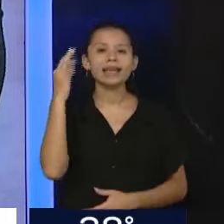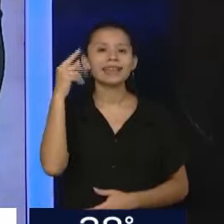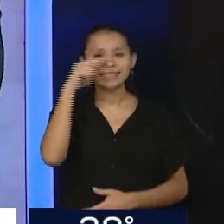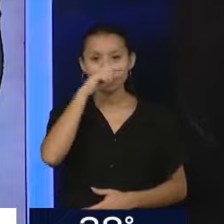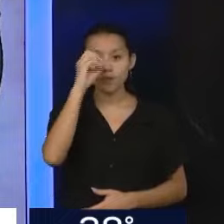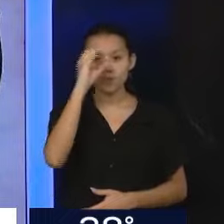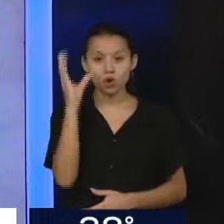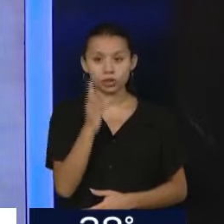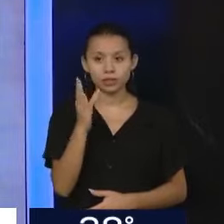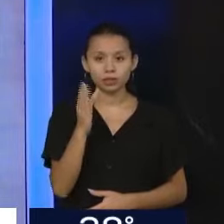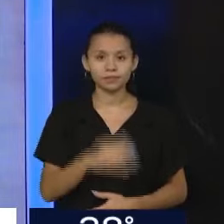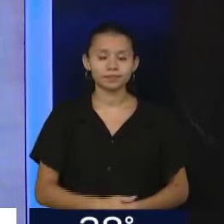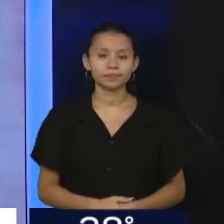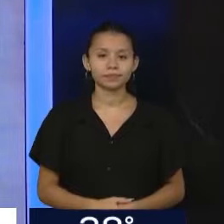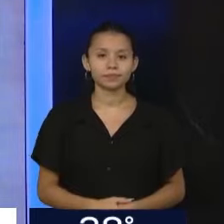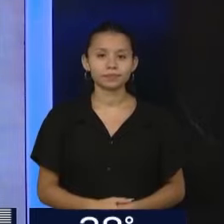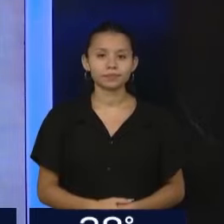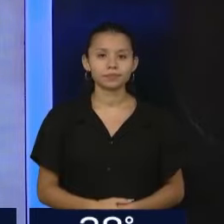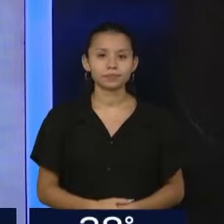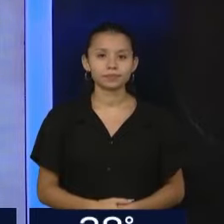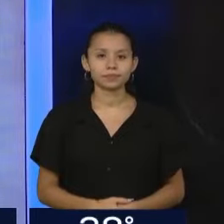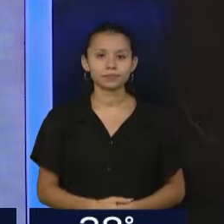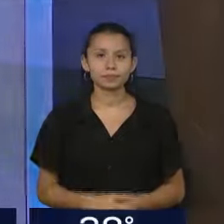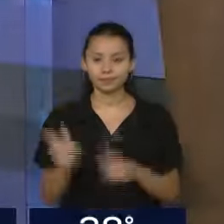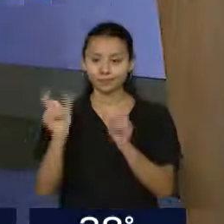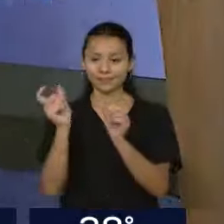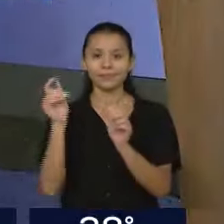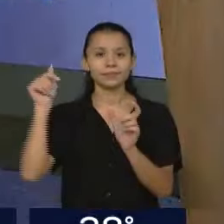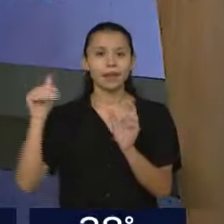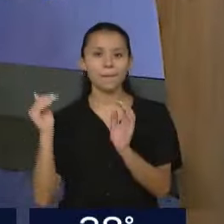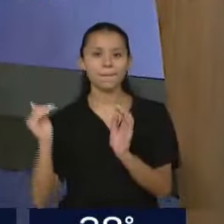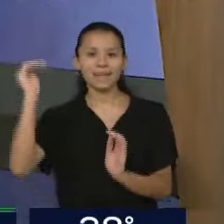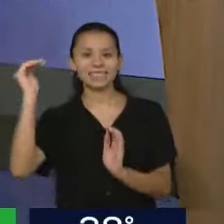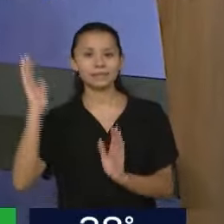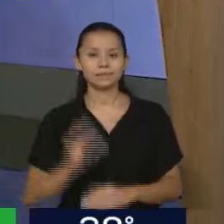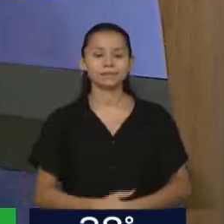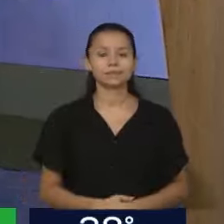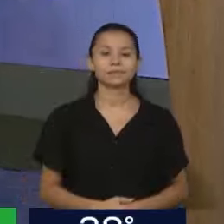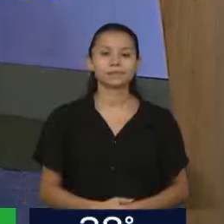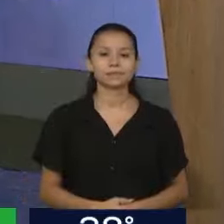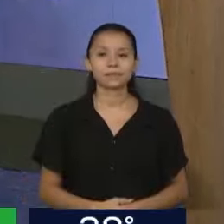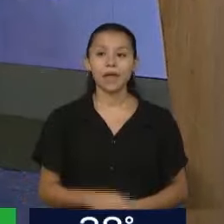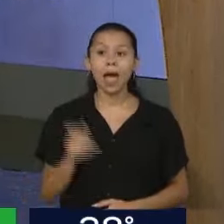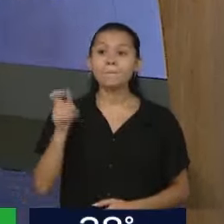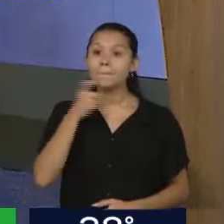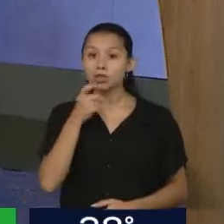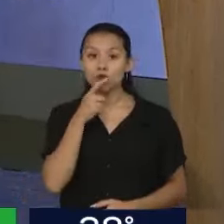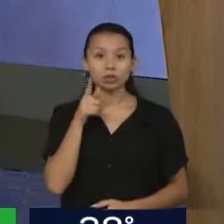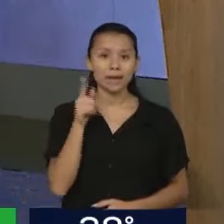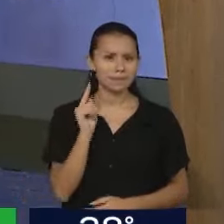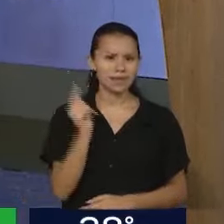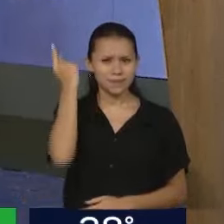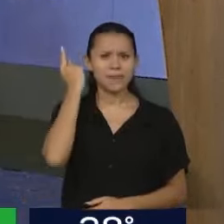47%, un poco más arriba todavía, 3 puntos por encima de la región. Mendoza, por primera vez después de